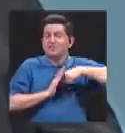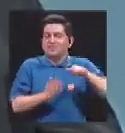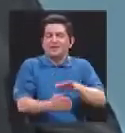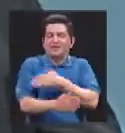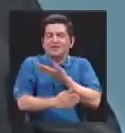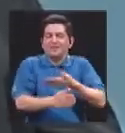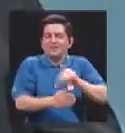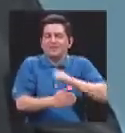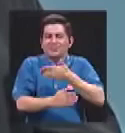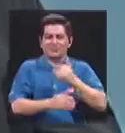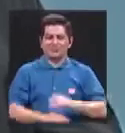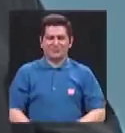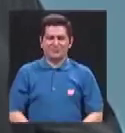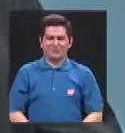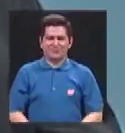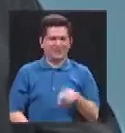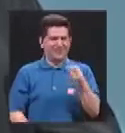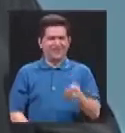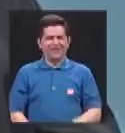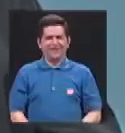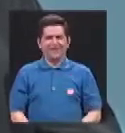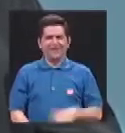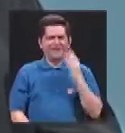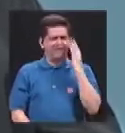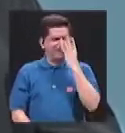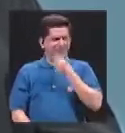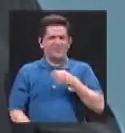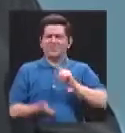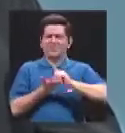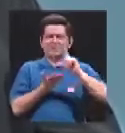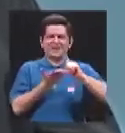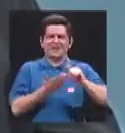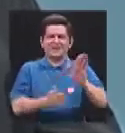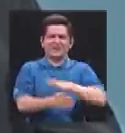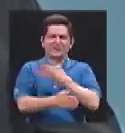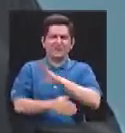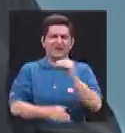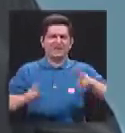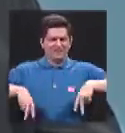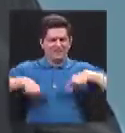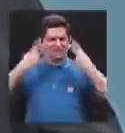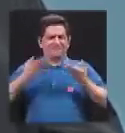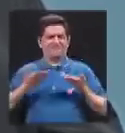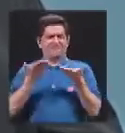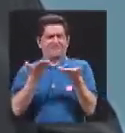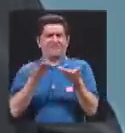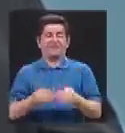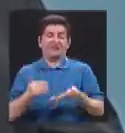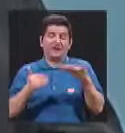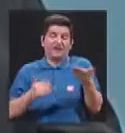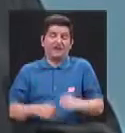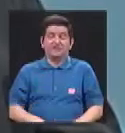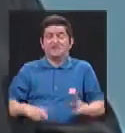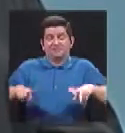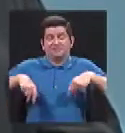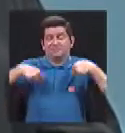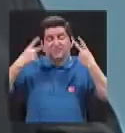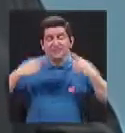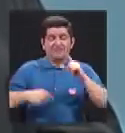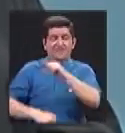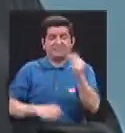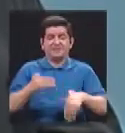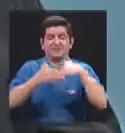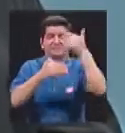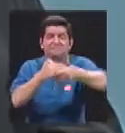interno del músico. En fin, dio una linda lección musical y de vida y cosas del destino. Así